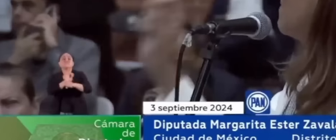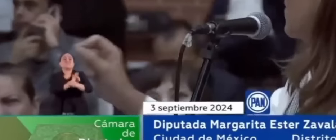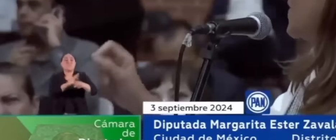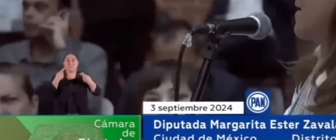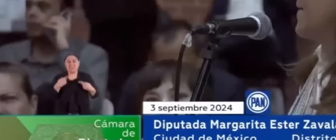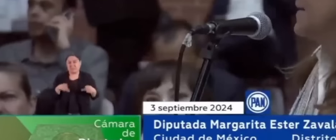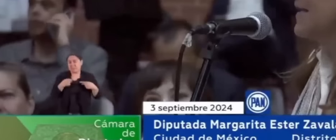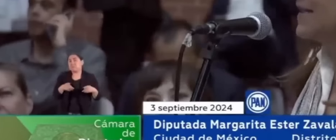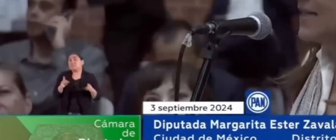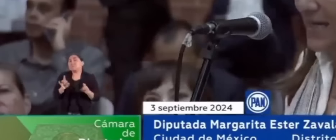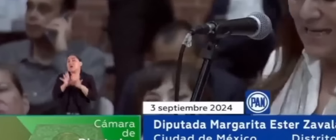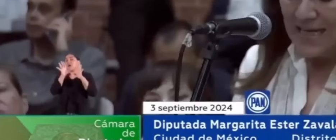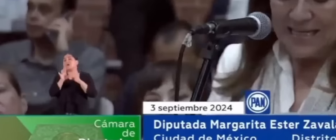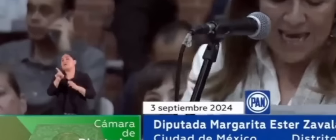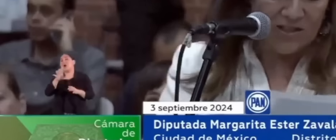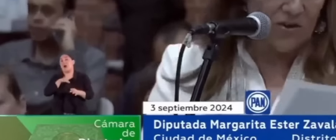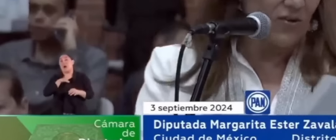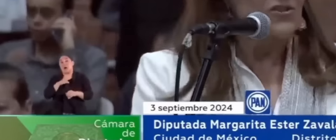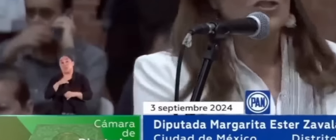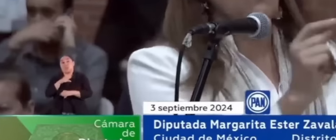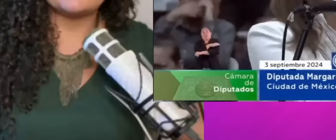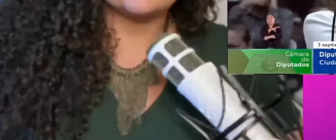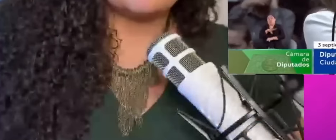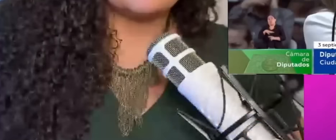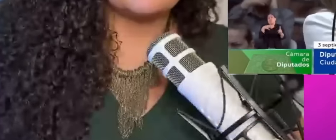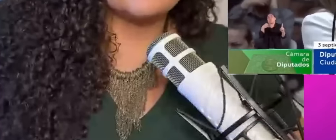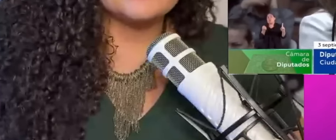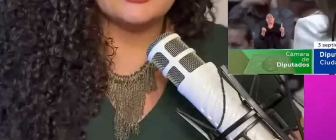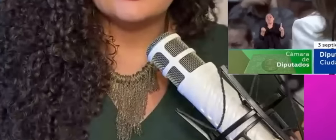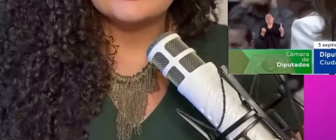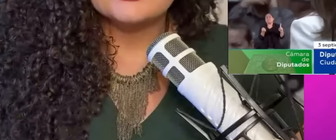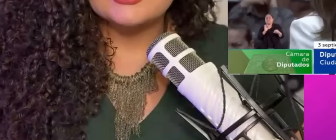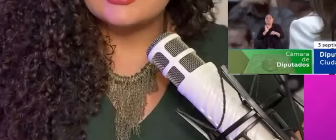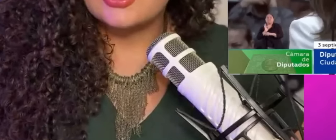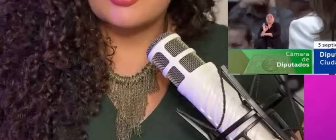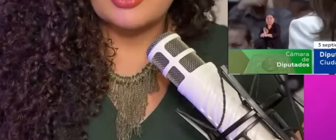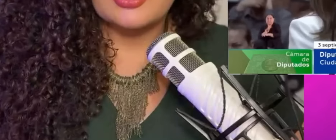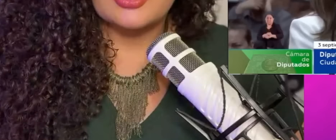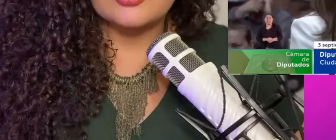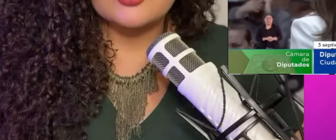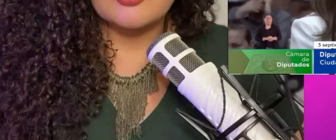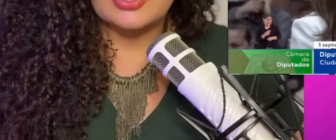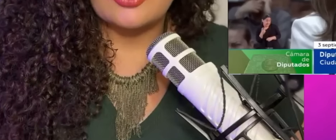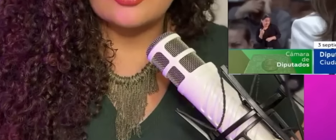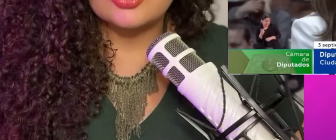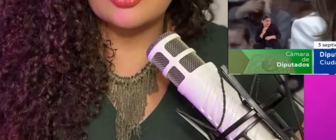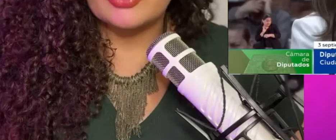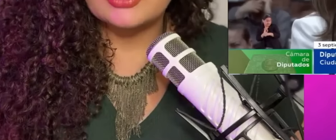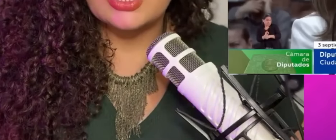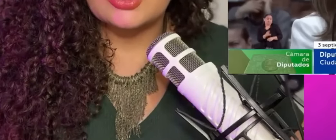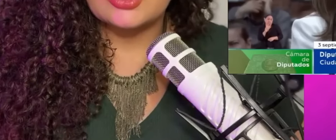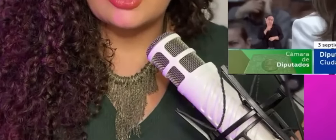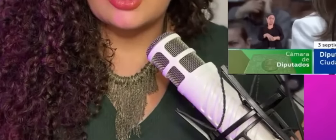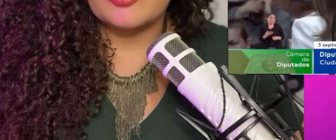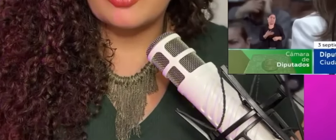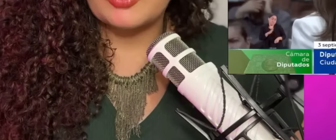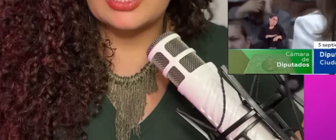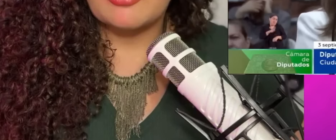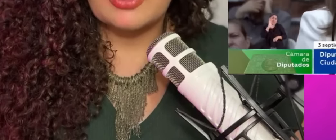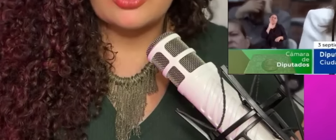sea profundamente incongruente. Habla de independencia del Poder Judicial. Sí se acuerda que su marido, siendo presidente